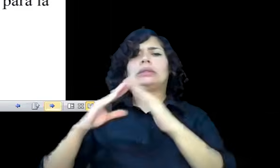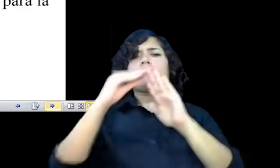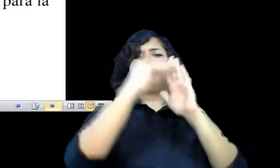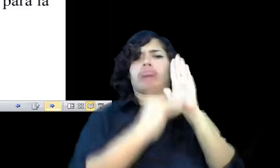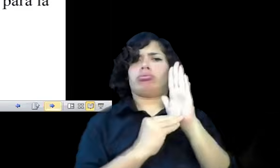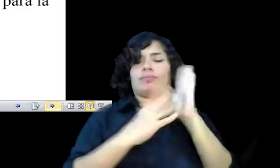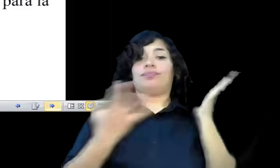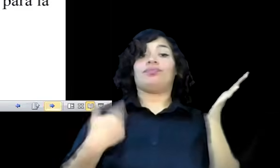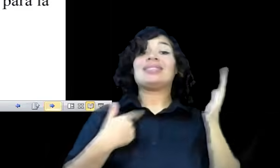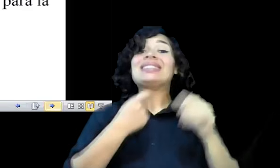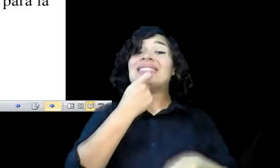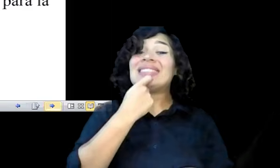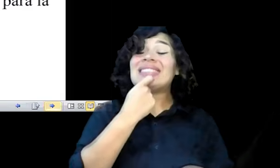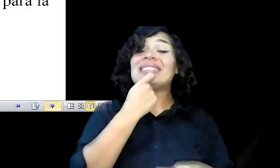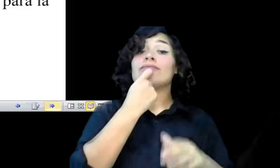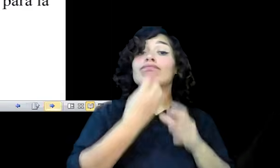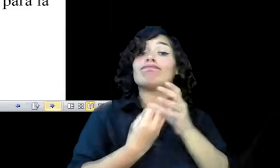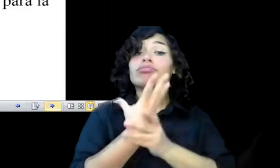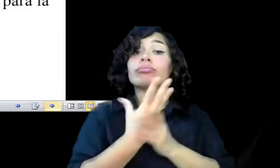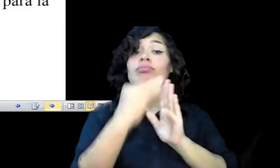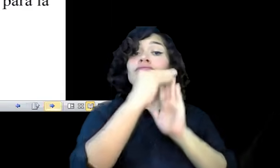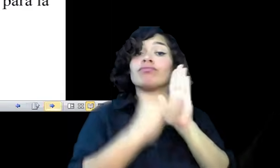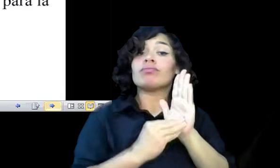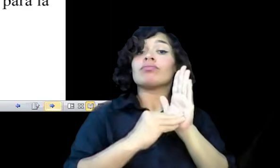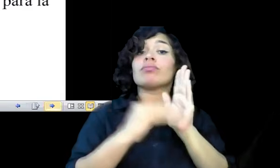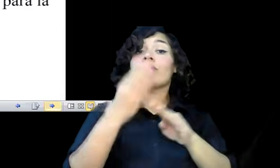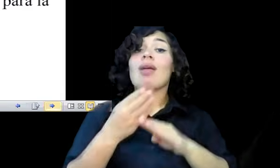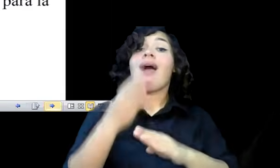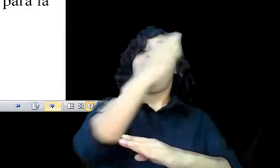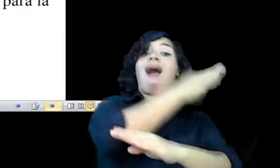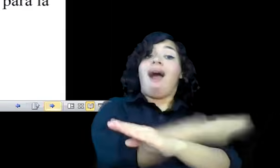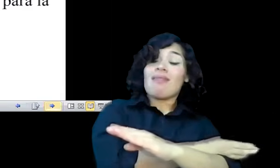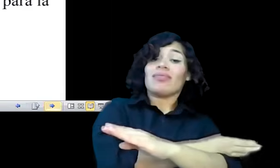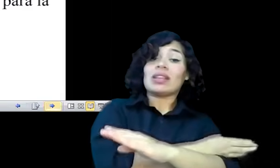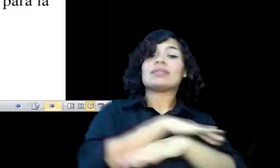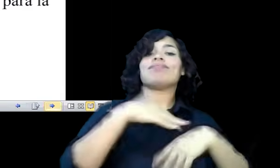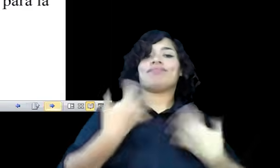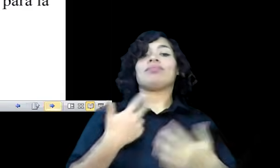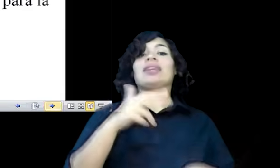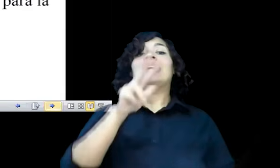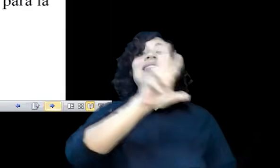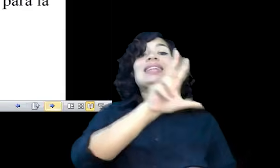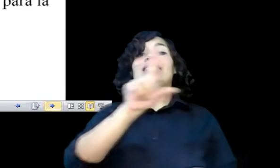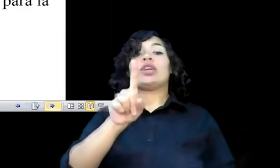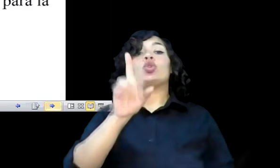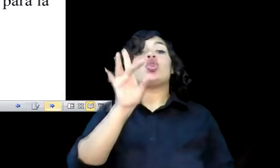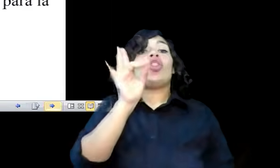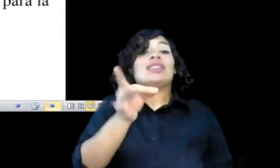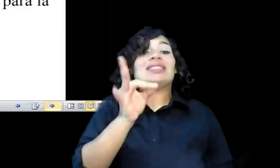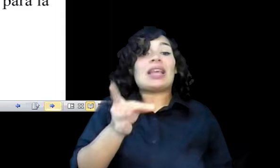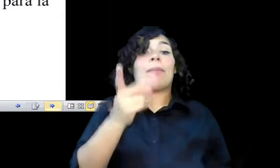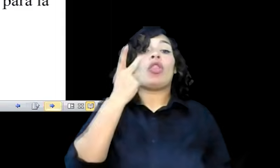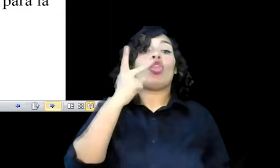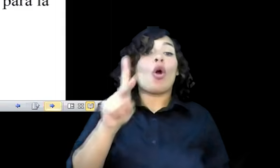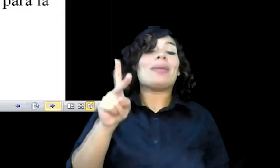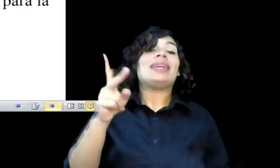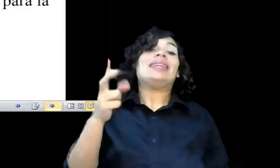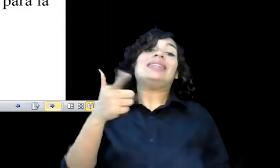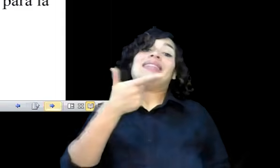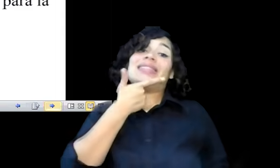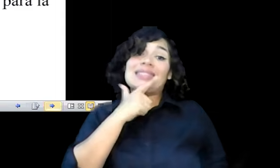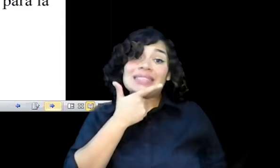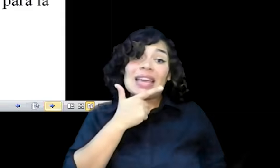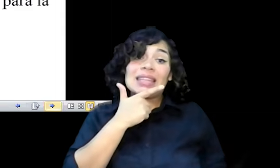ese registro, se iba a tomar la evaluación al periodo fiscal 31/12/2017, la evaluación fiscal